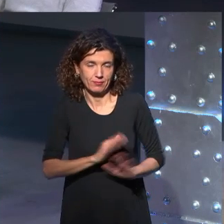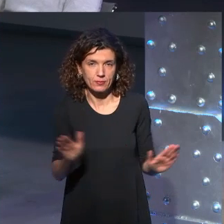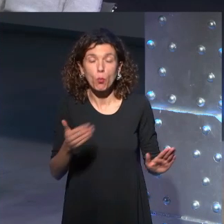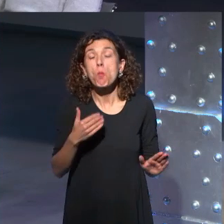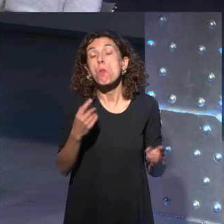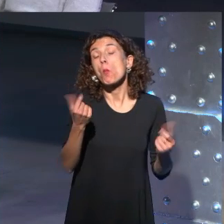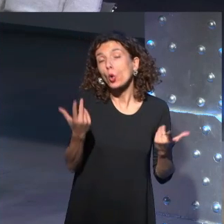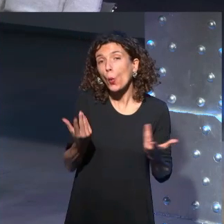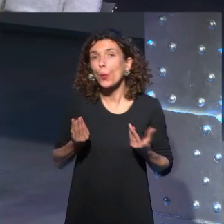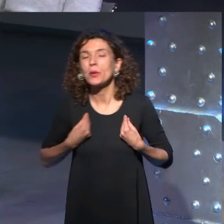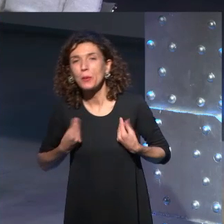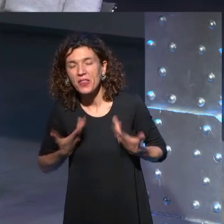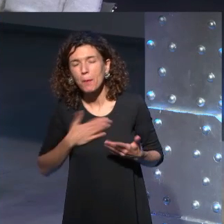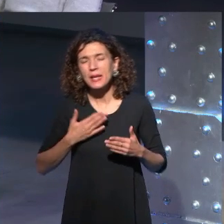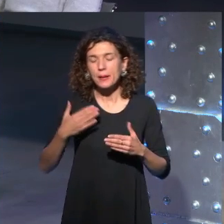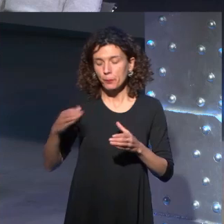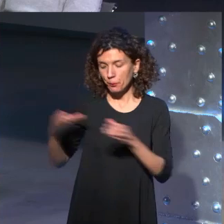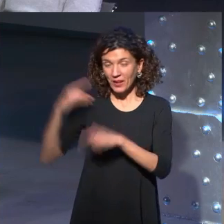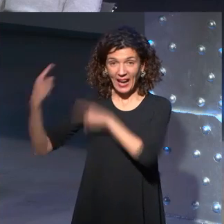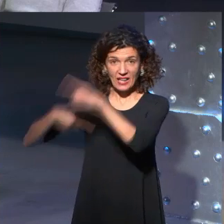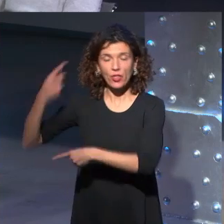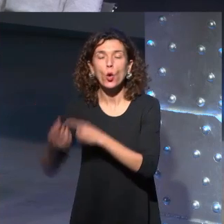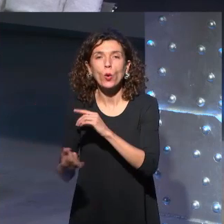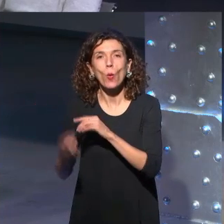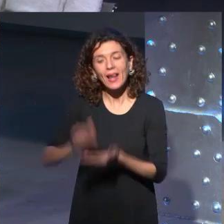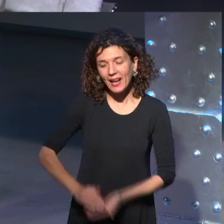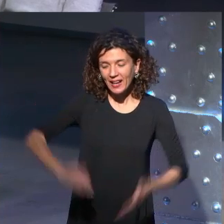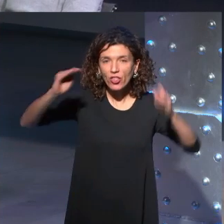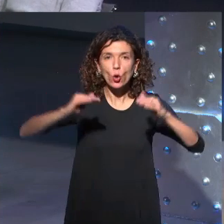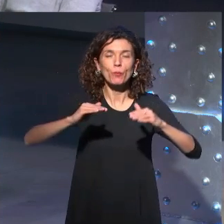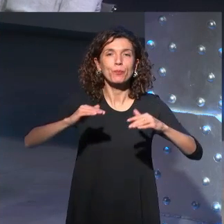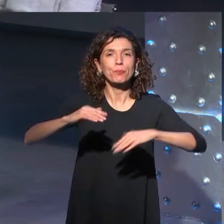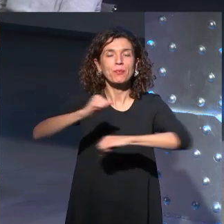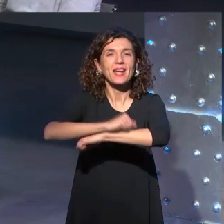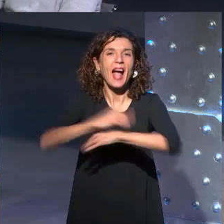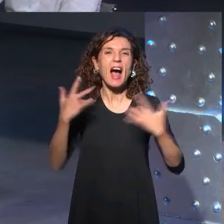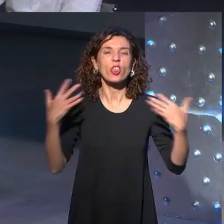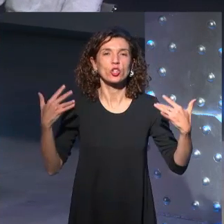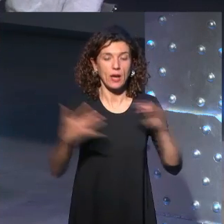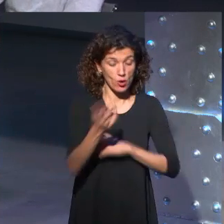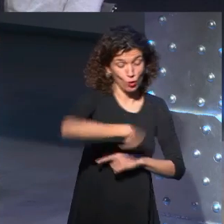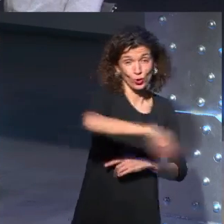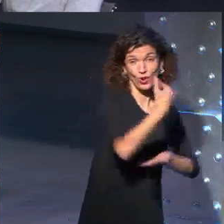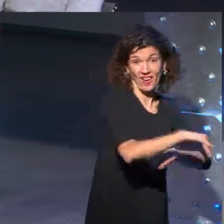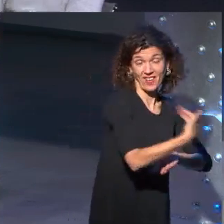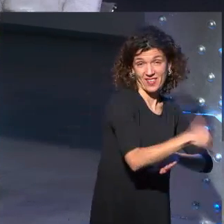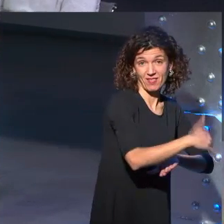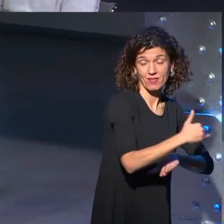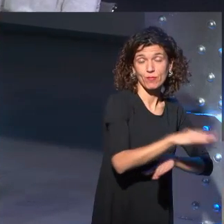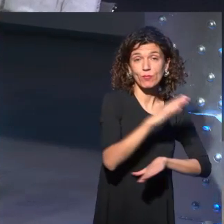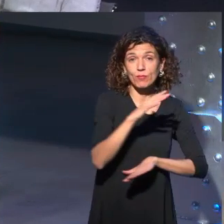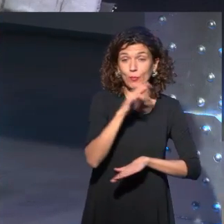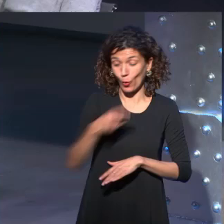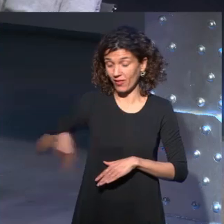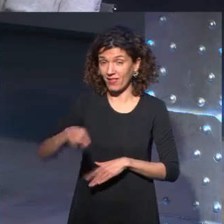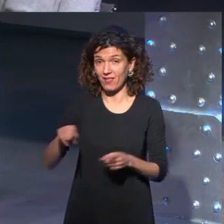vivencias. Mi generación creció en las azoteas. ¿Y por qué creció en las azoteas? Nosotros en la calle.